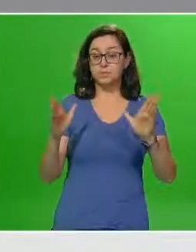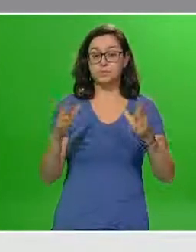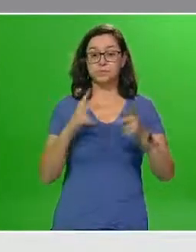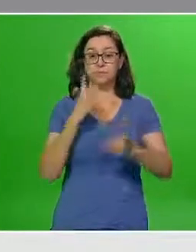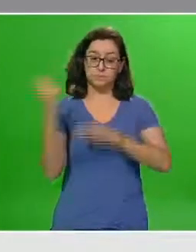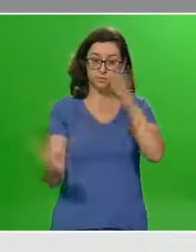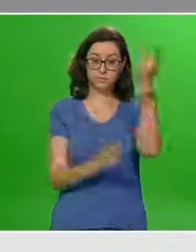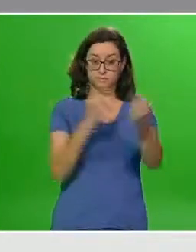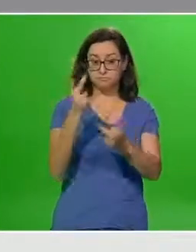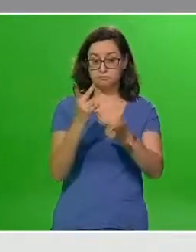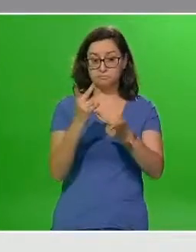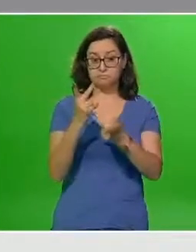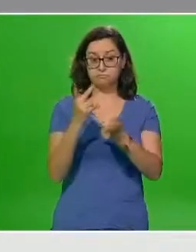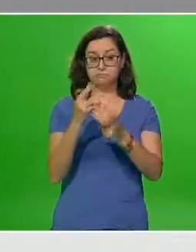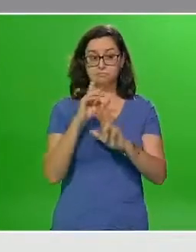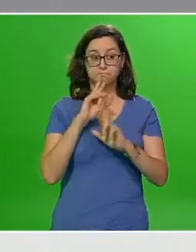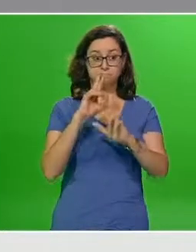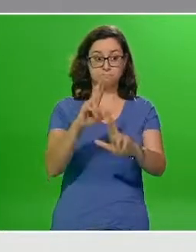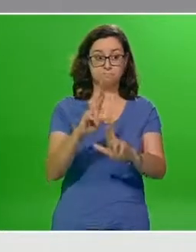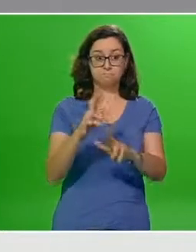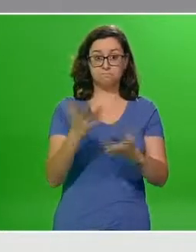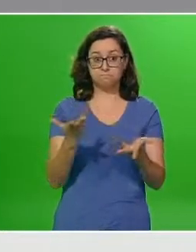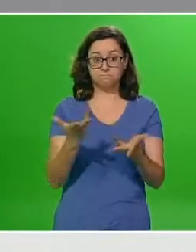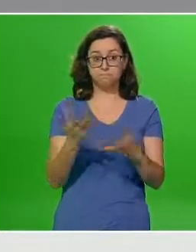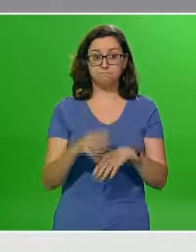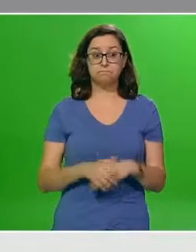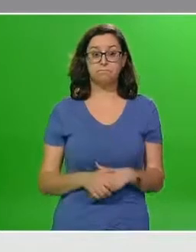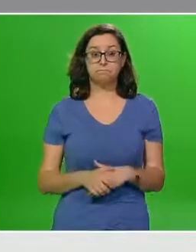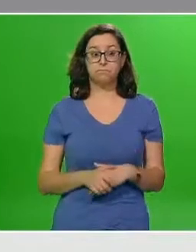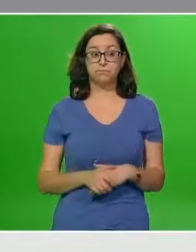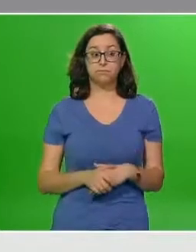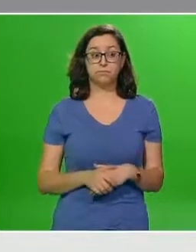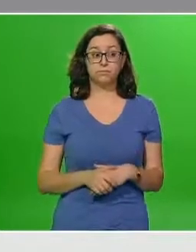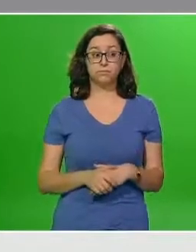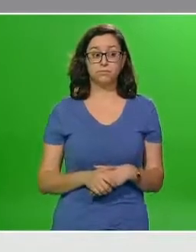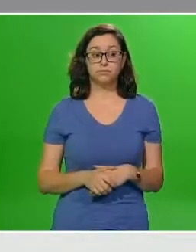espacio para preguntas y respuestas.